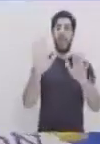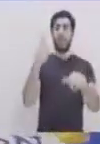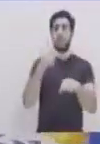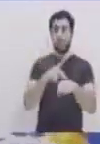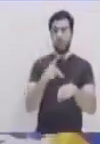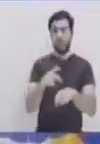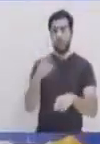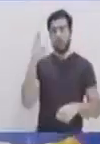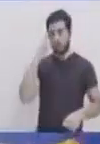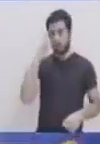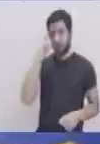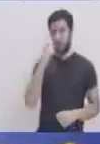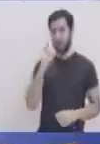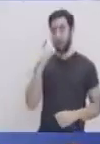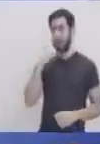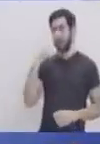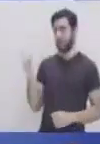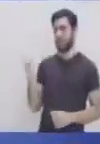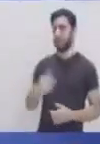paso con mi cuerda